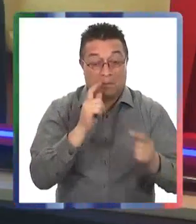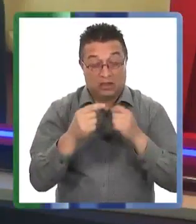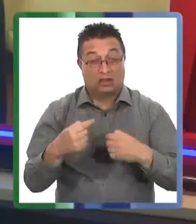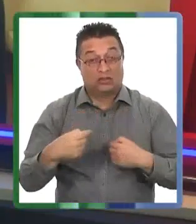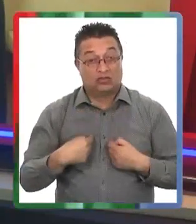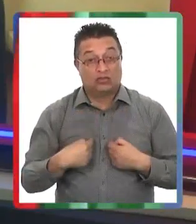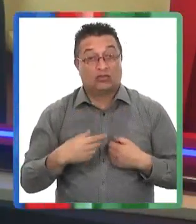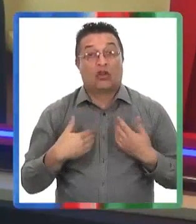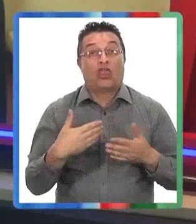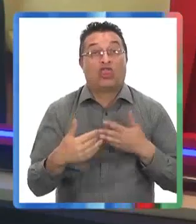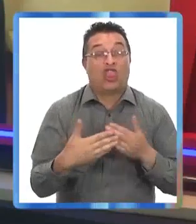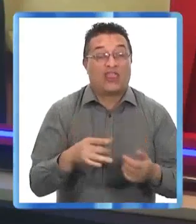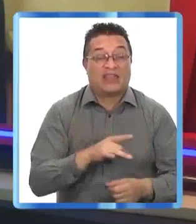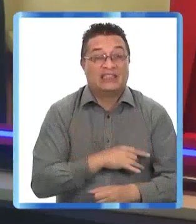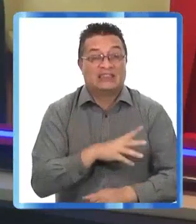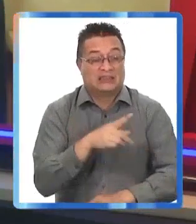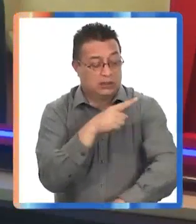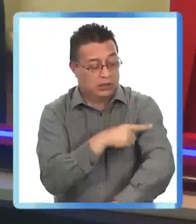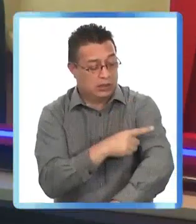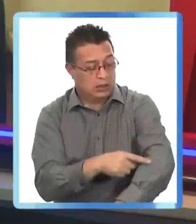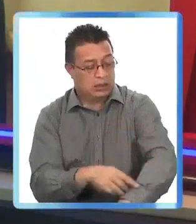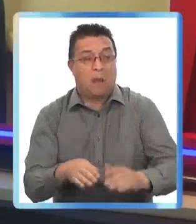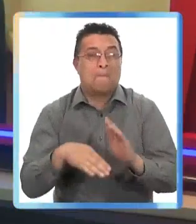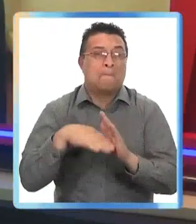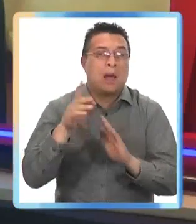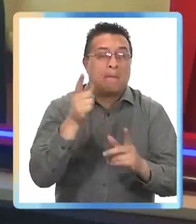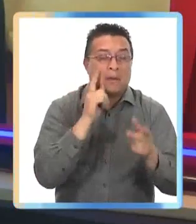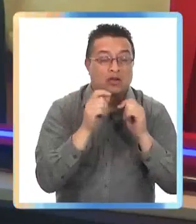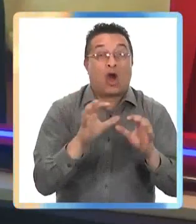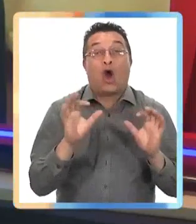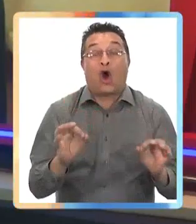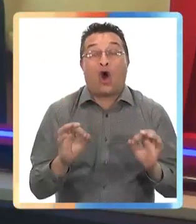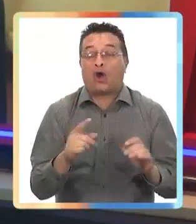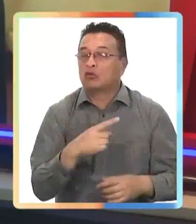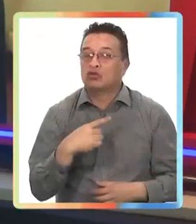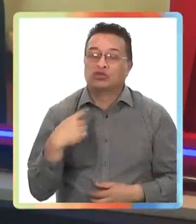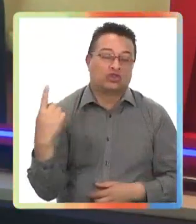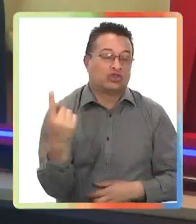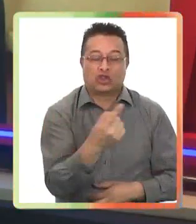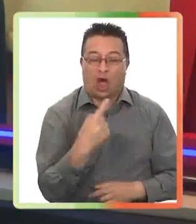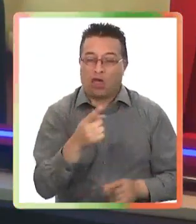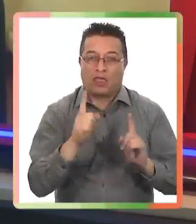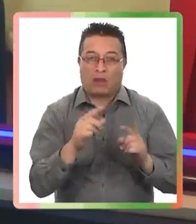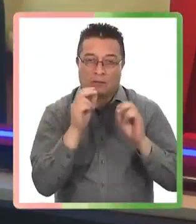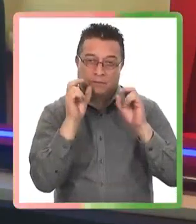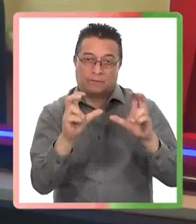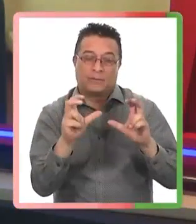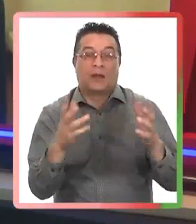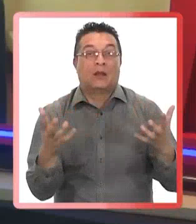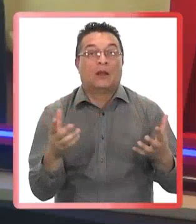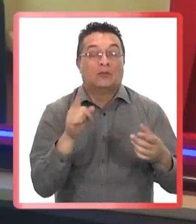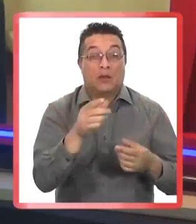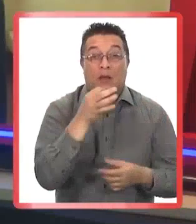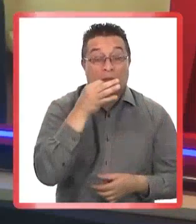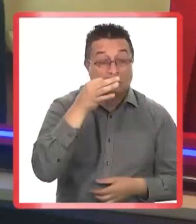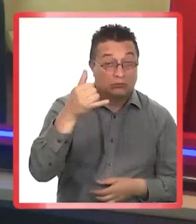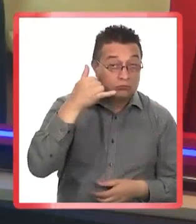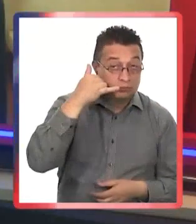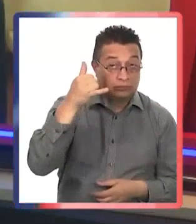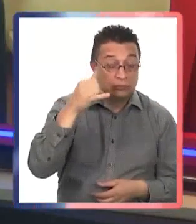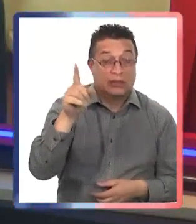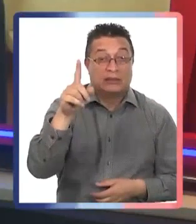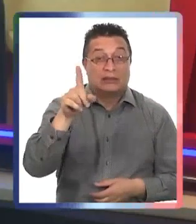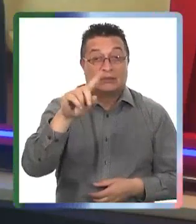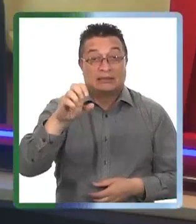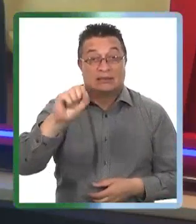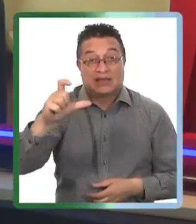¿estoy en riesgo? ¿En qué sectores de Chile podría haber mayor riesgo de contagio? ¿O simplemente nos tenemos que preocupar todos? ¿A quién llamar? Usted decía al